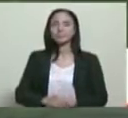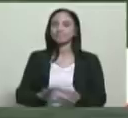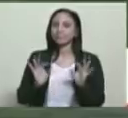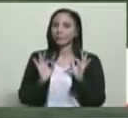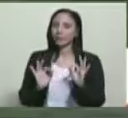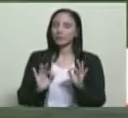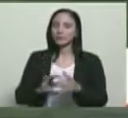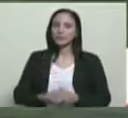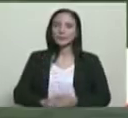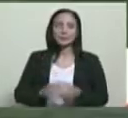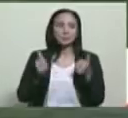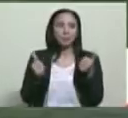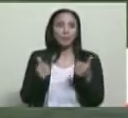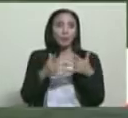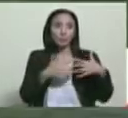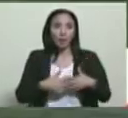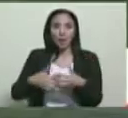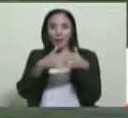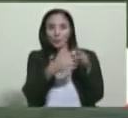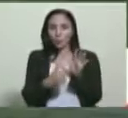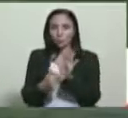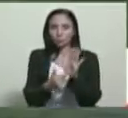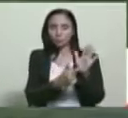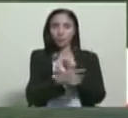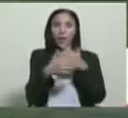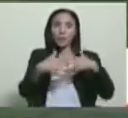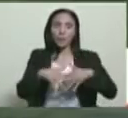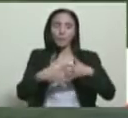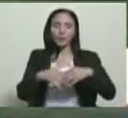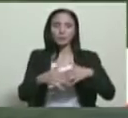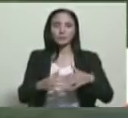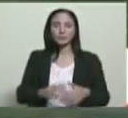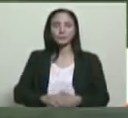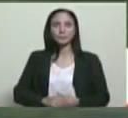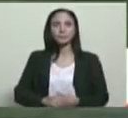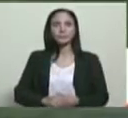Excelente ejemplo de una empresa es esta,